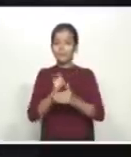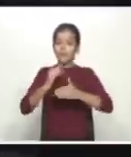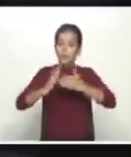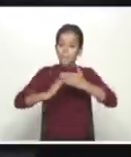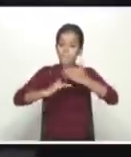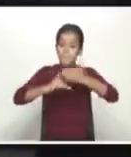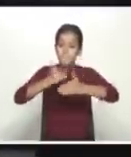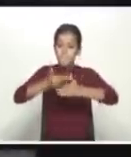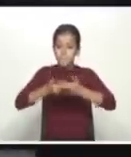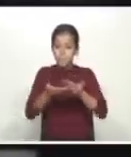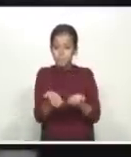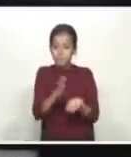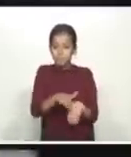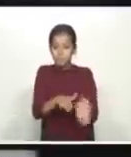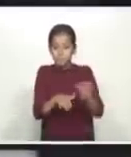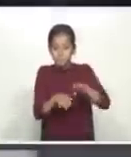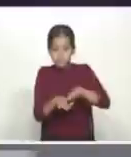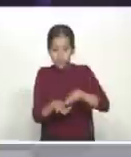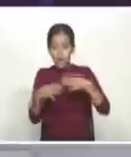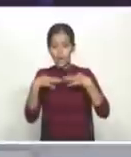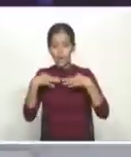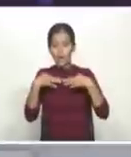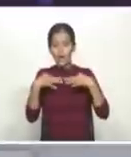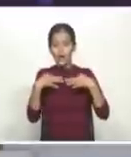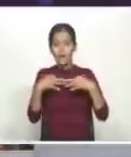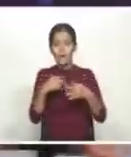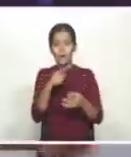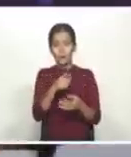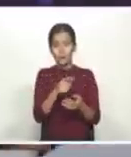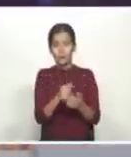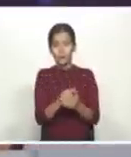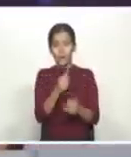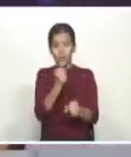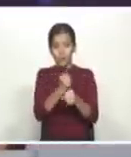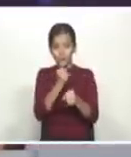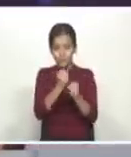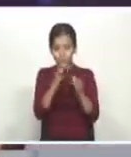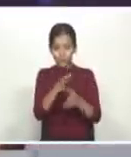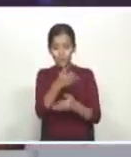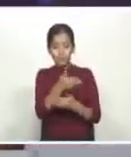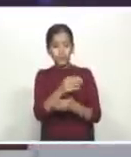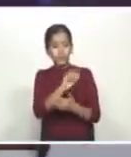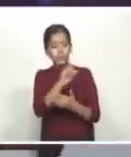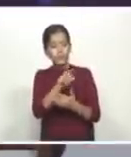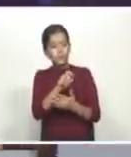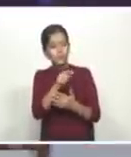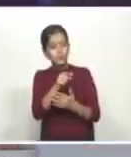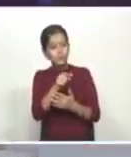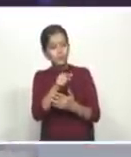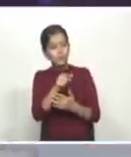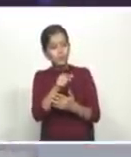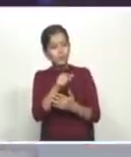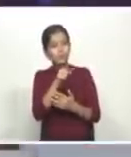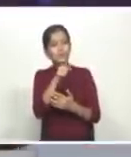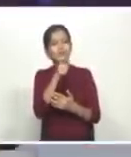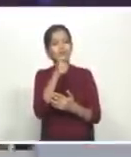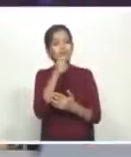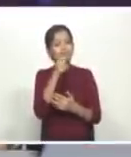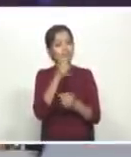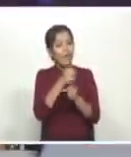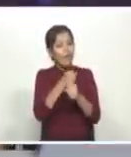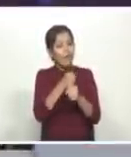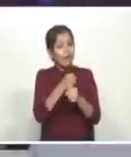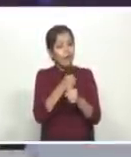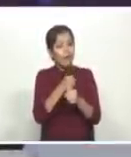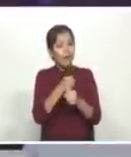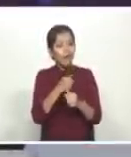tenía. Y le preguntó el poeta, dice, ¿y qué estás haciéndole? Es que dicen que viene